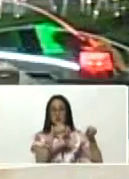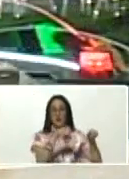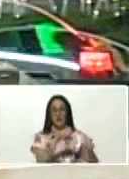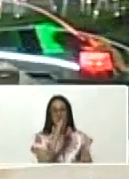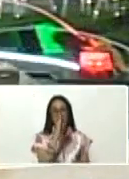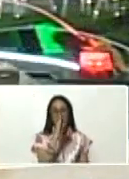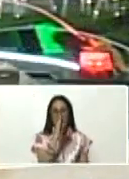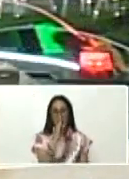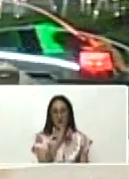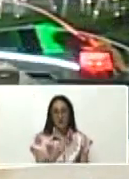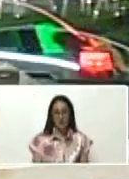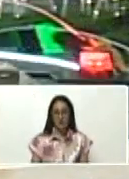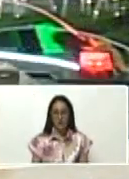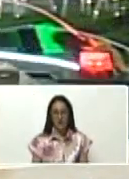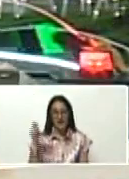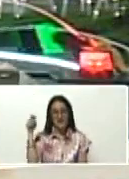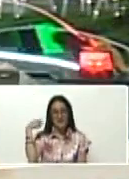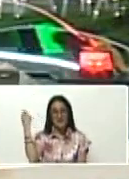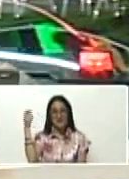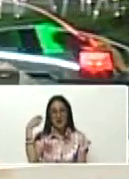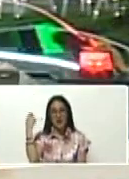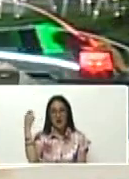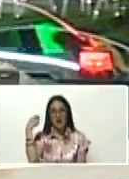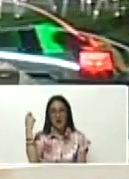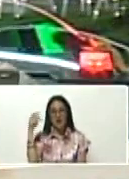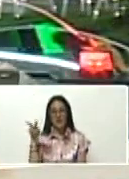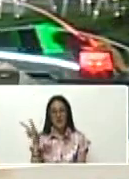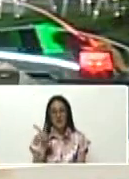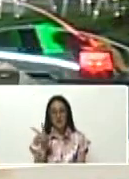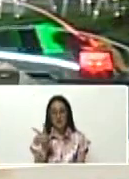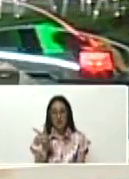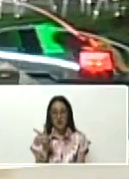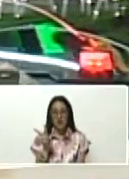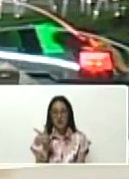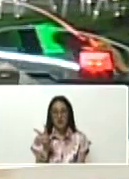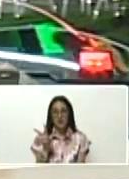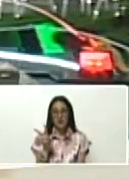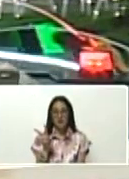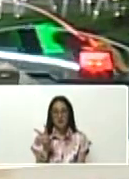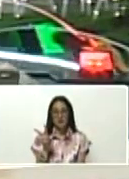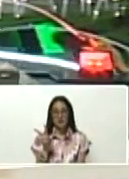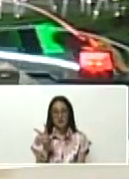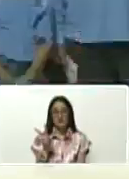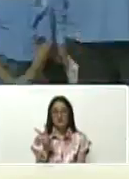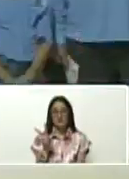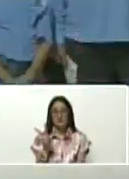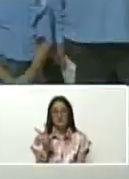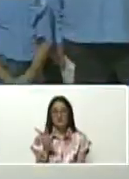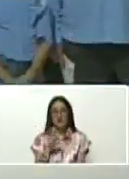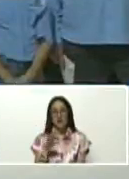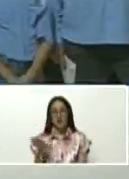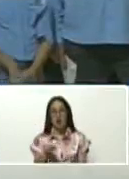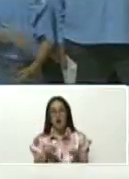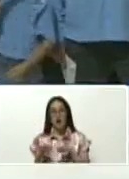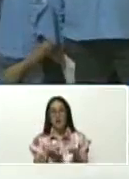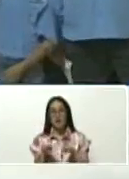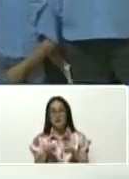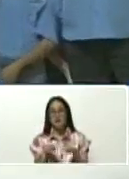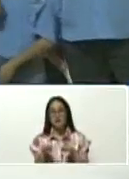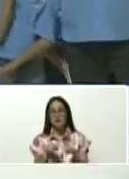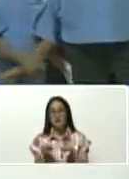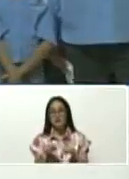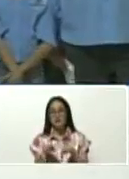directo al llano venezolano, a San Carlos, en Cojedes.